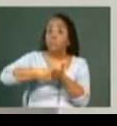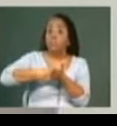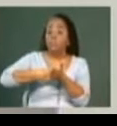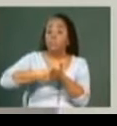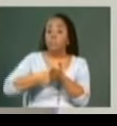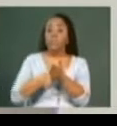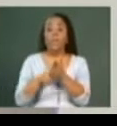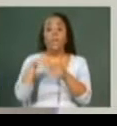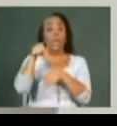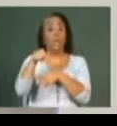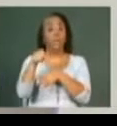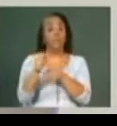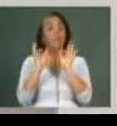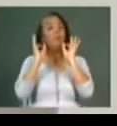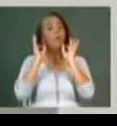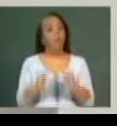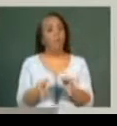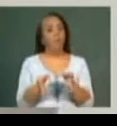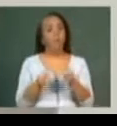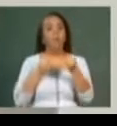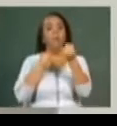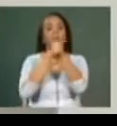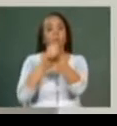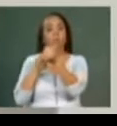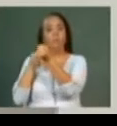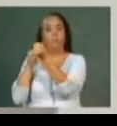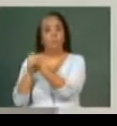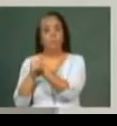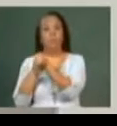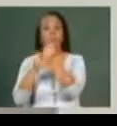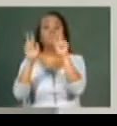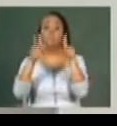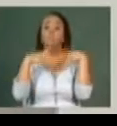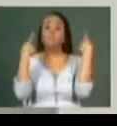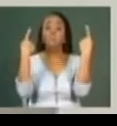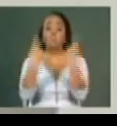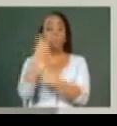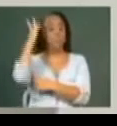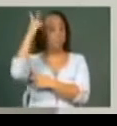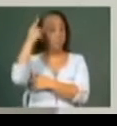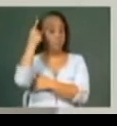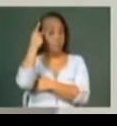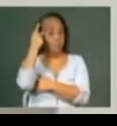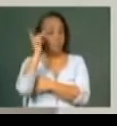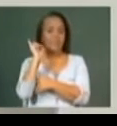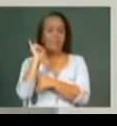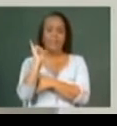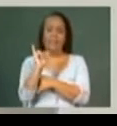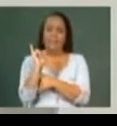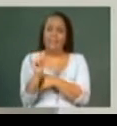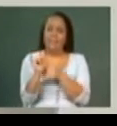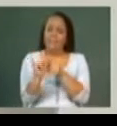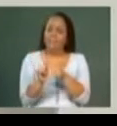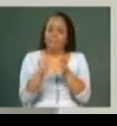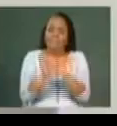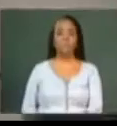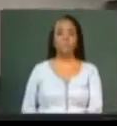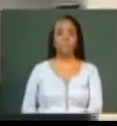cabo de los cuales se confirma que el fortalecimiento de los partidos políticos es un imperativo